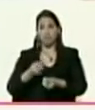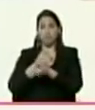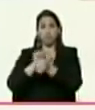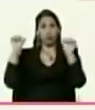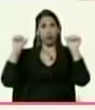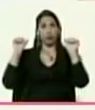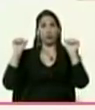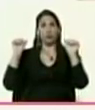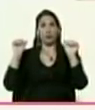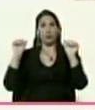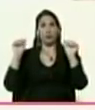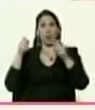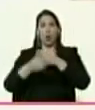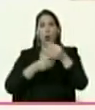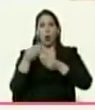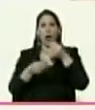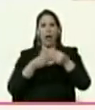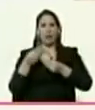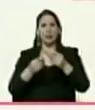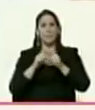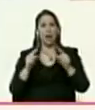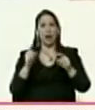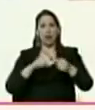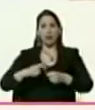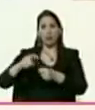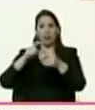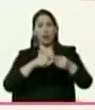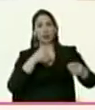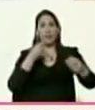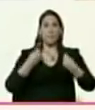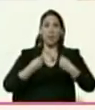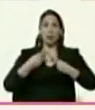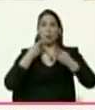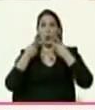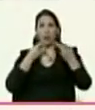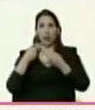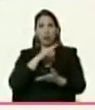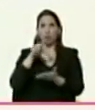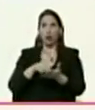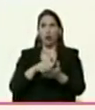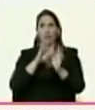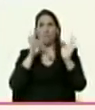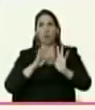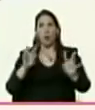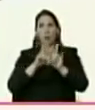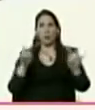hacen para integrarse a la vida política nacional en forma pacífica. Gracias.